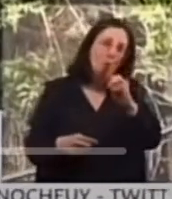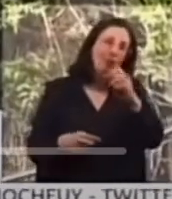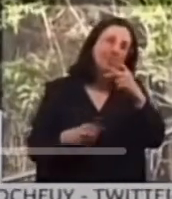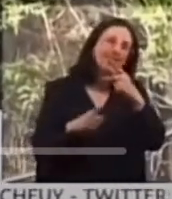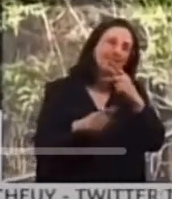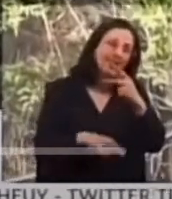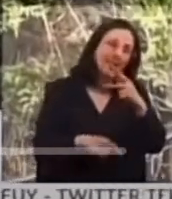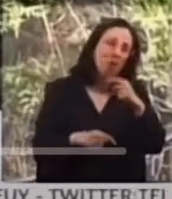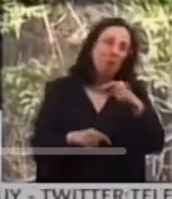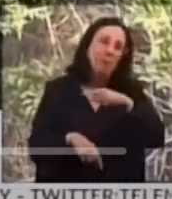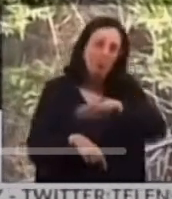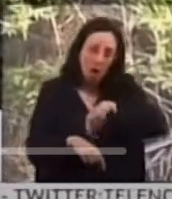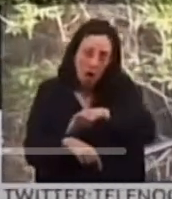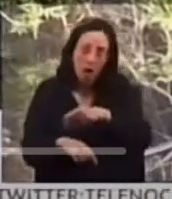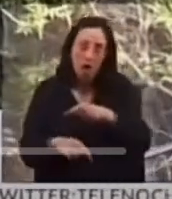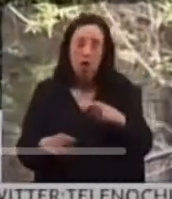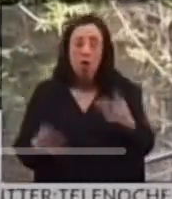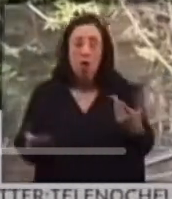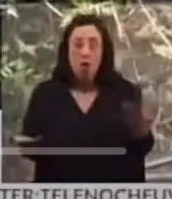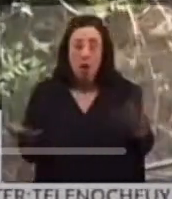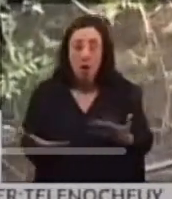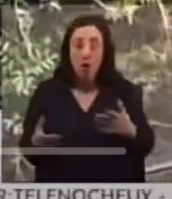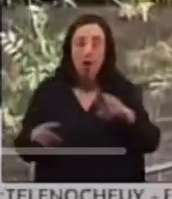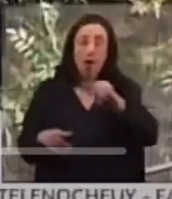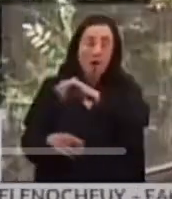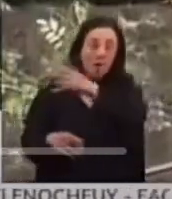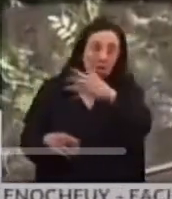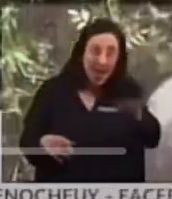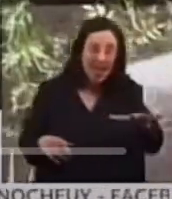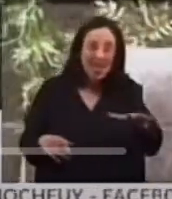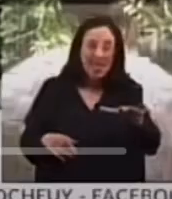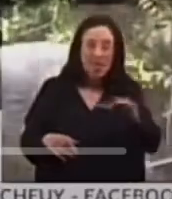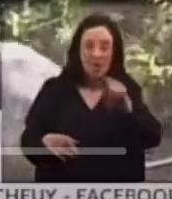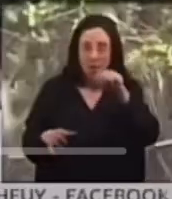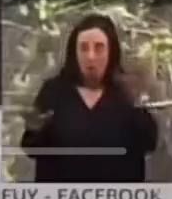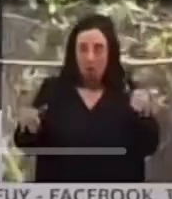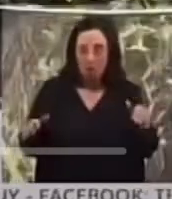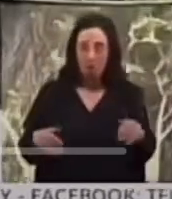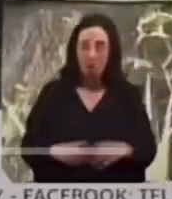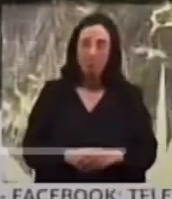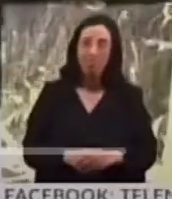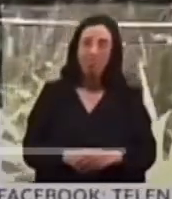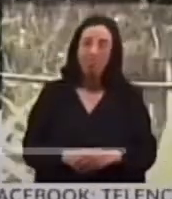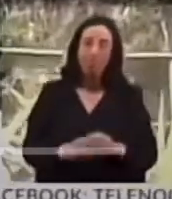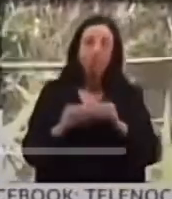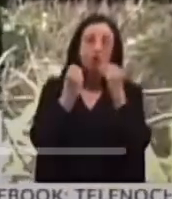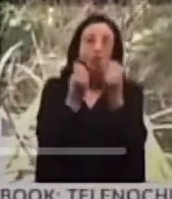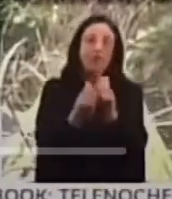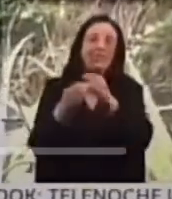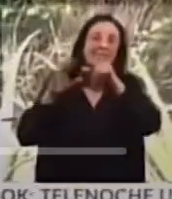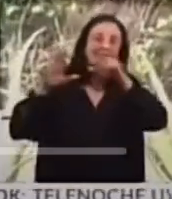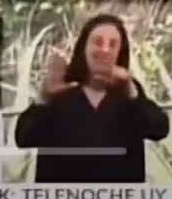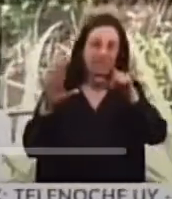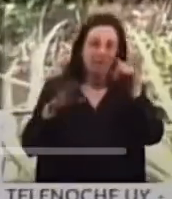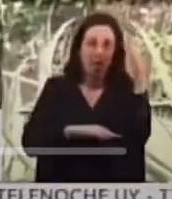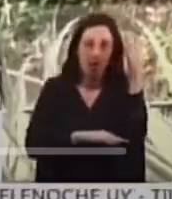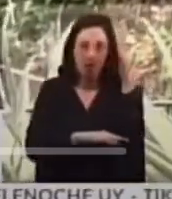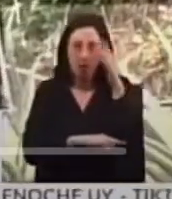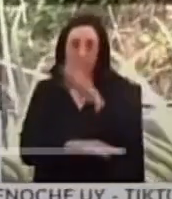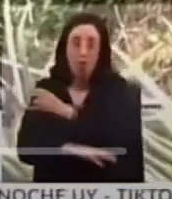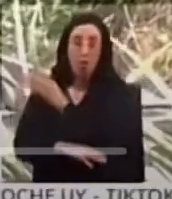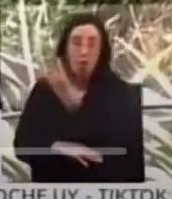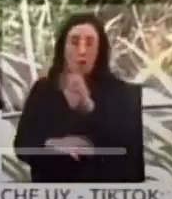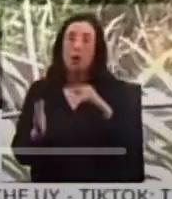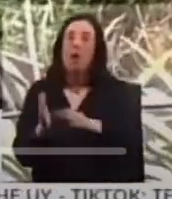kilómetros. En este momento en el balneario La Paloma hay que destacar que cayeron en total 7 árboles, 4 en la